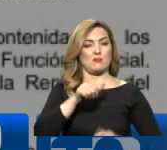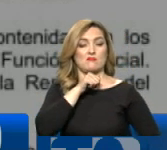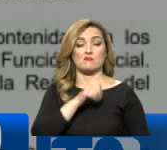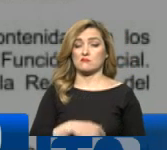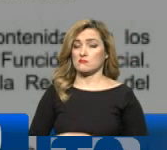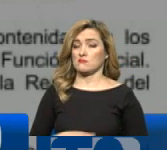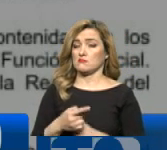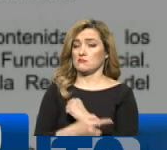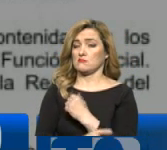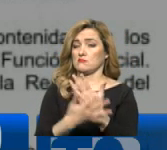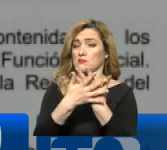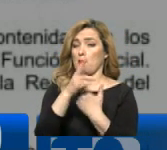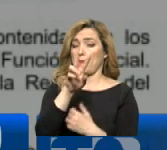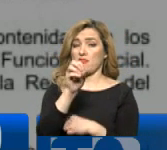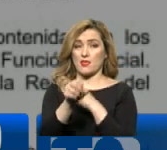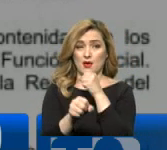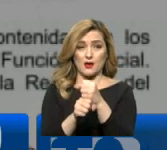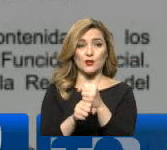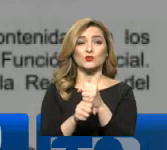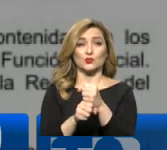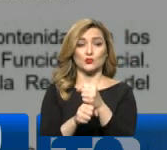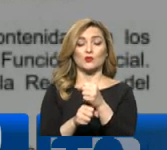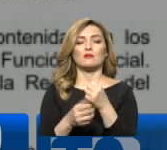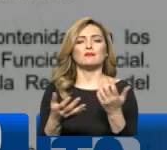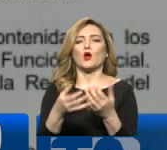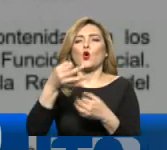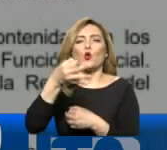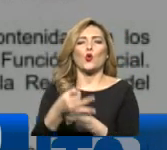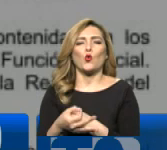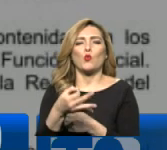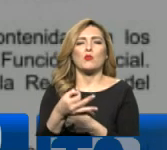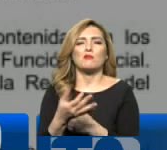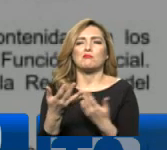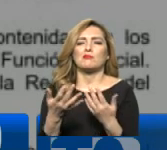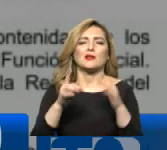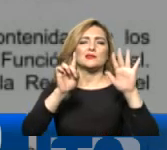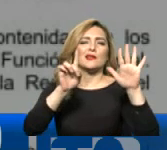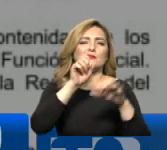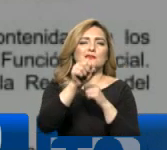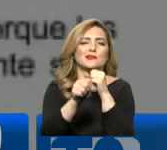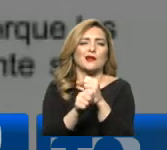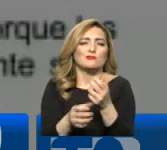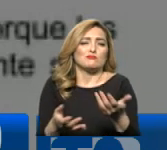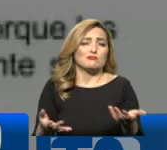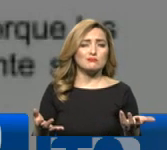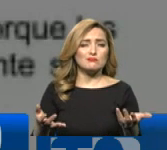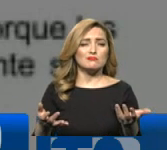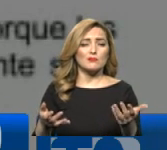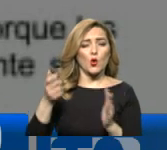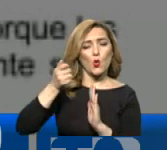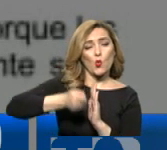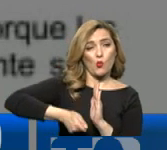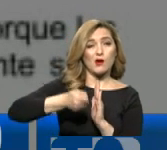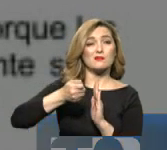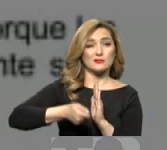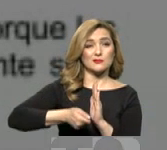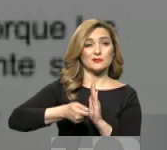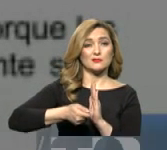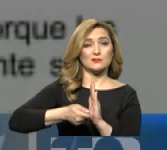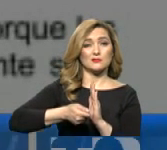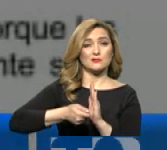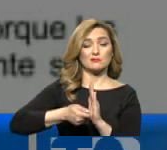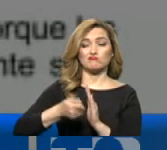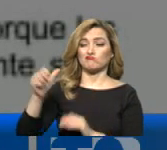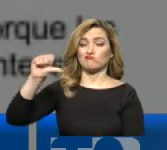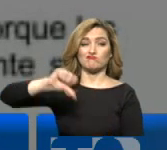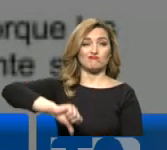20 años por asesinato y que el procesado apenas ha cumplido una condena de 6 años, por lo que la jueza Benítez habría